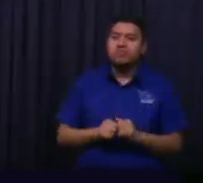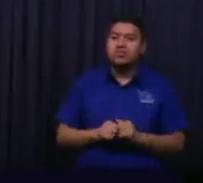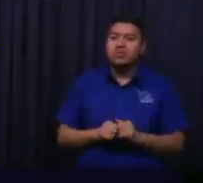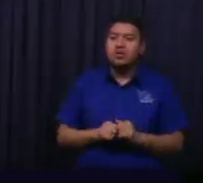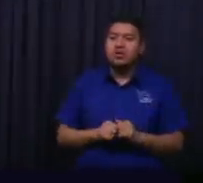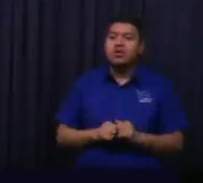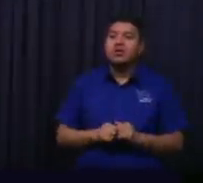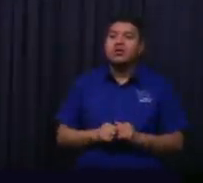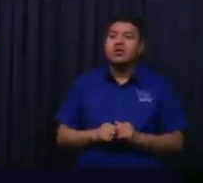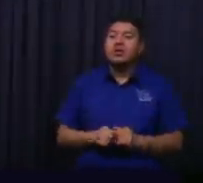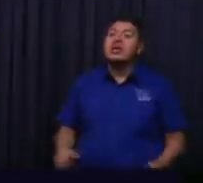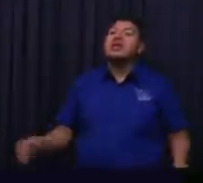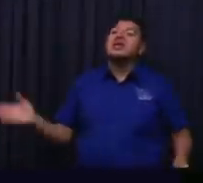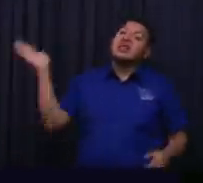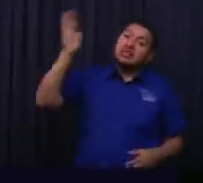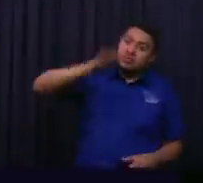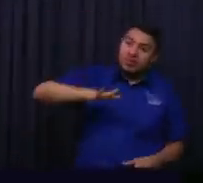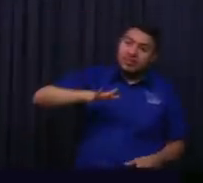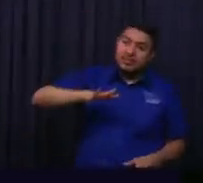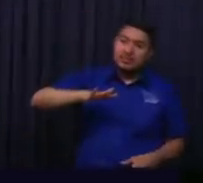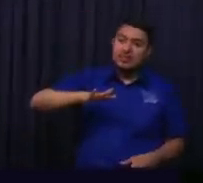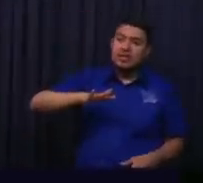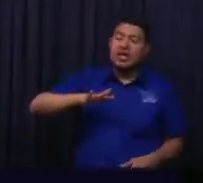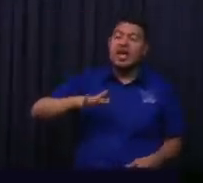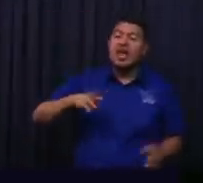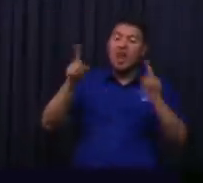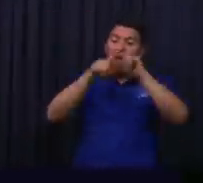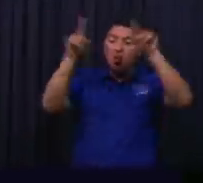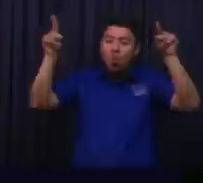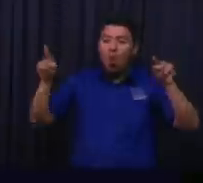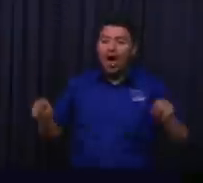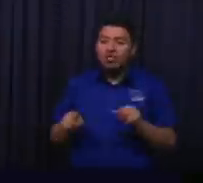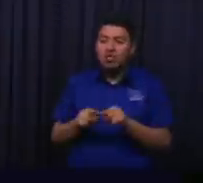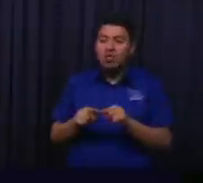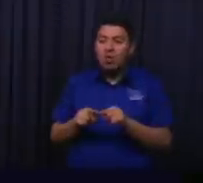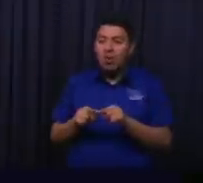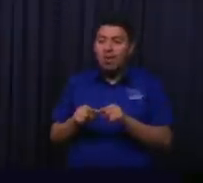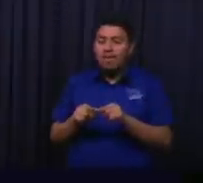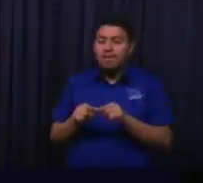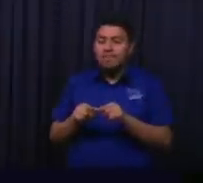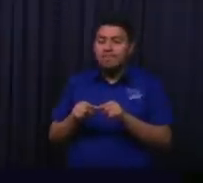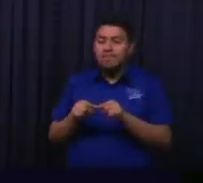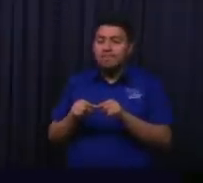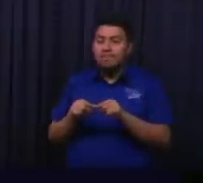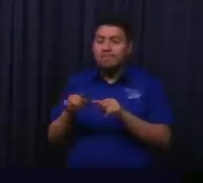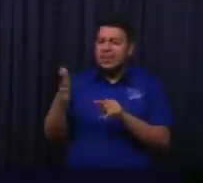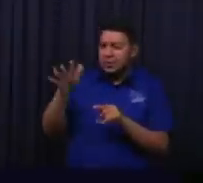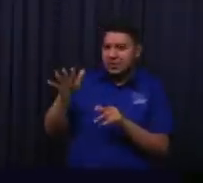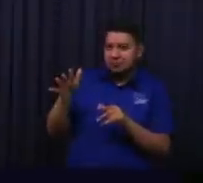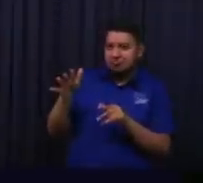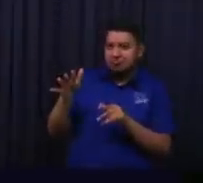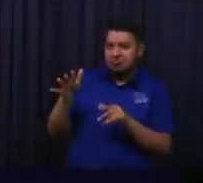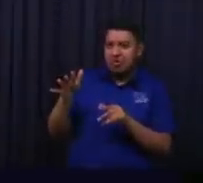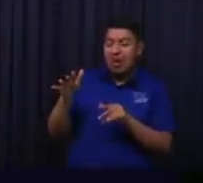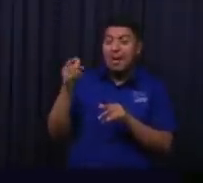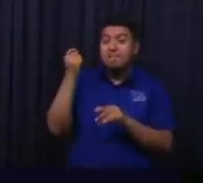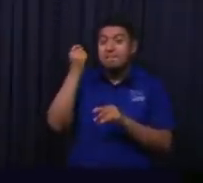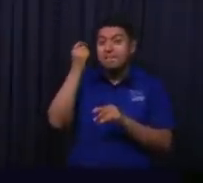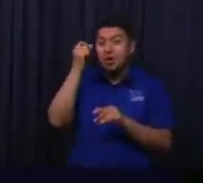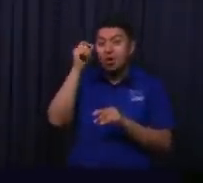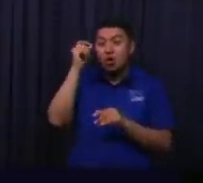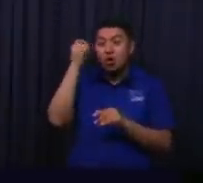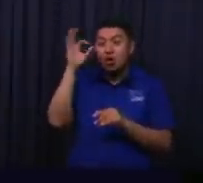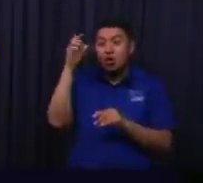ese lugar era la manifestación sublime del amor. Entonces, hacia donde nosotros queremos ir